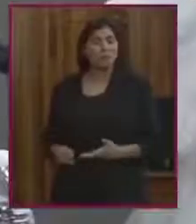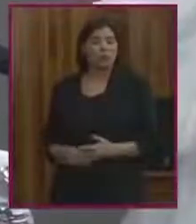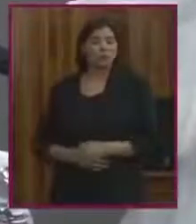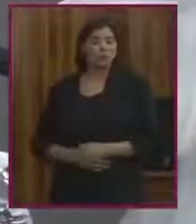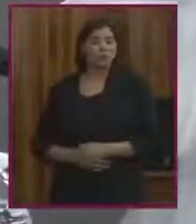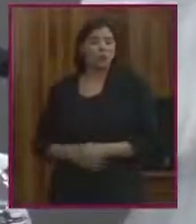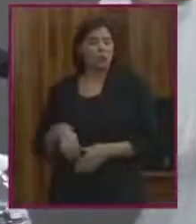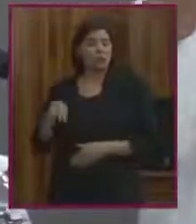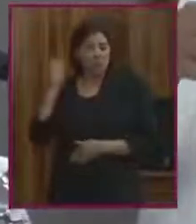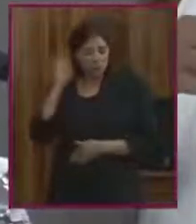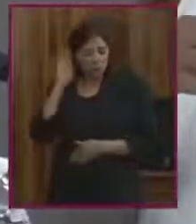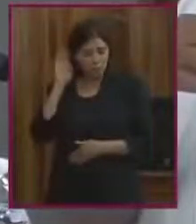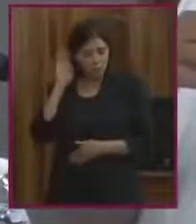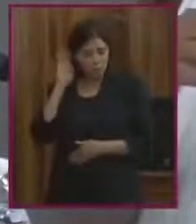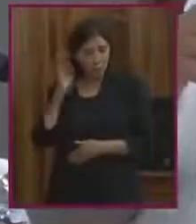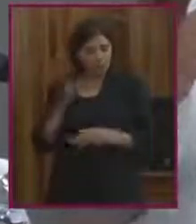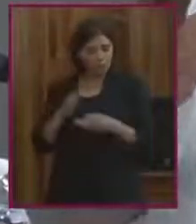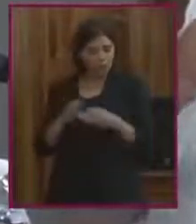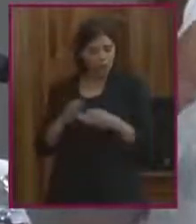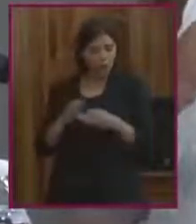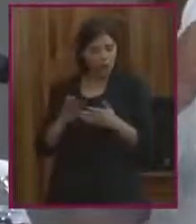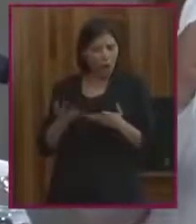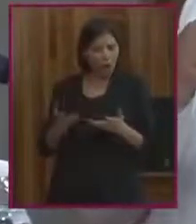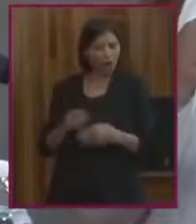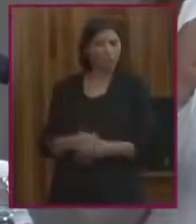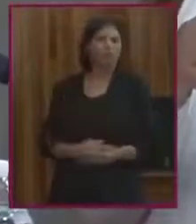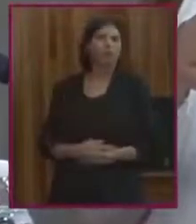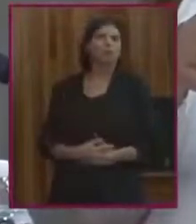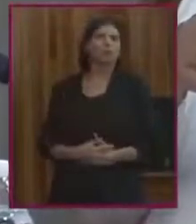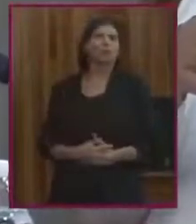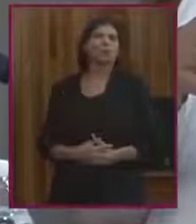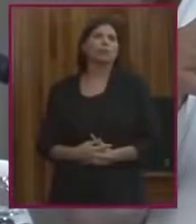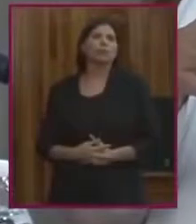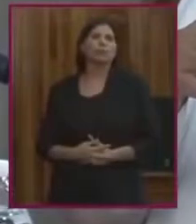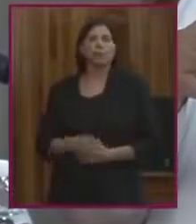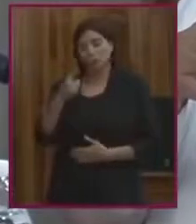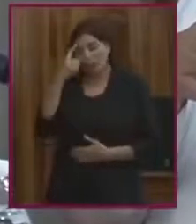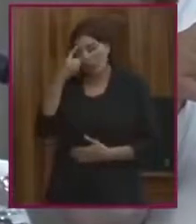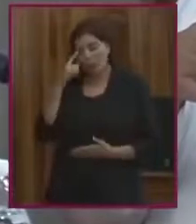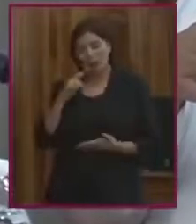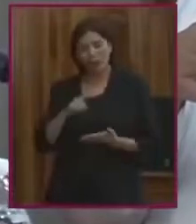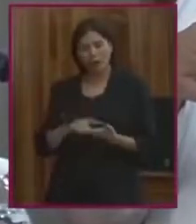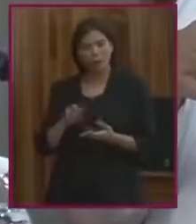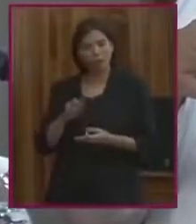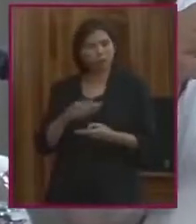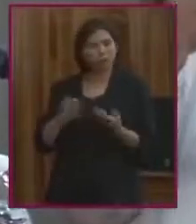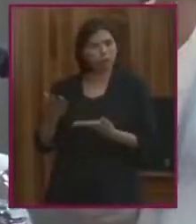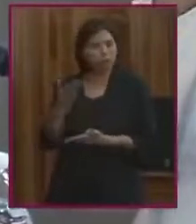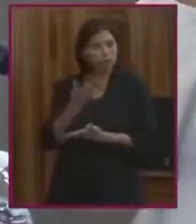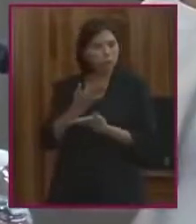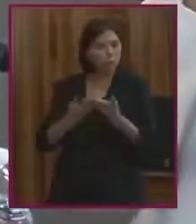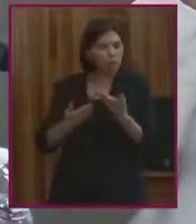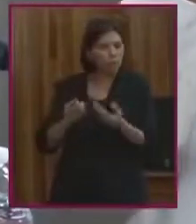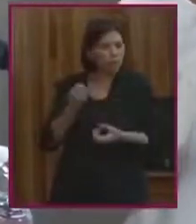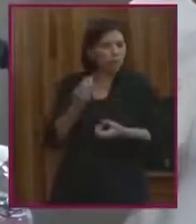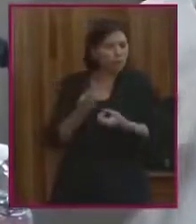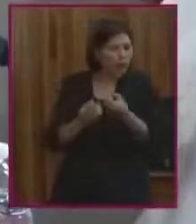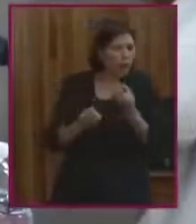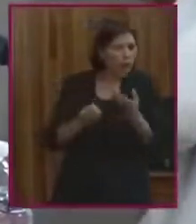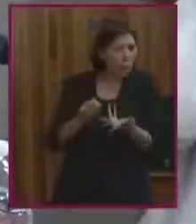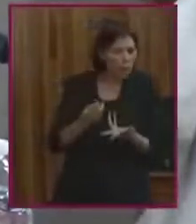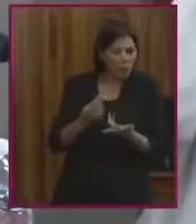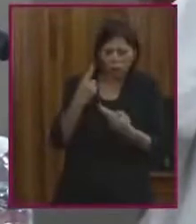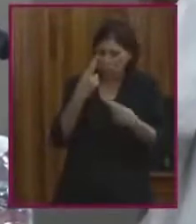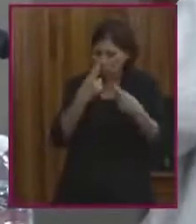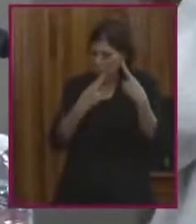han escuchado en esta mesa, sin lugar a dudas. Creo que todas abonan a que se haga una revisión